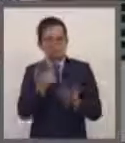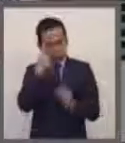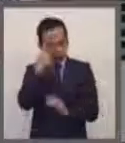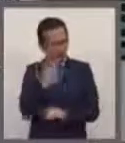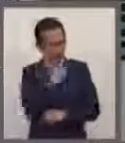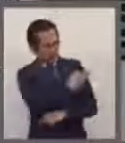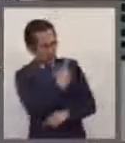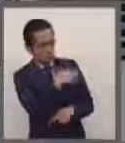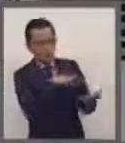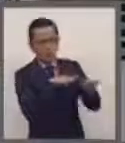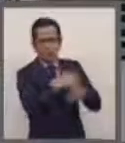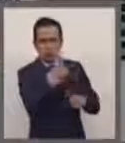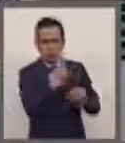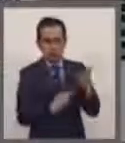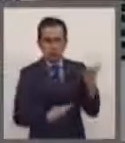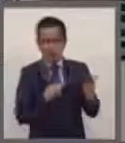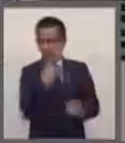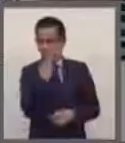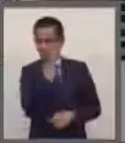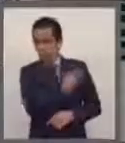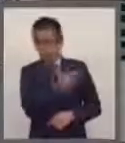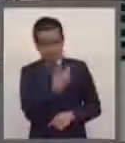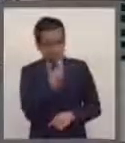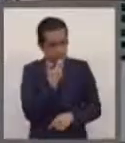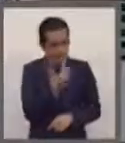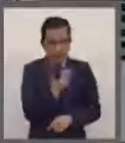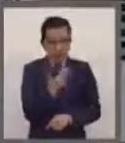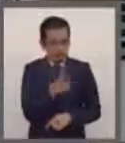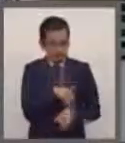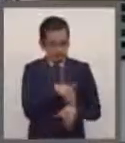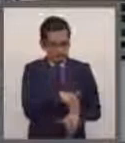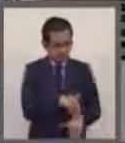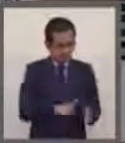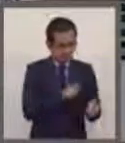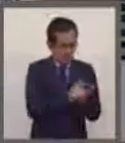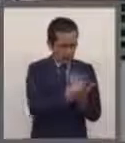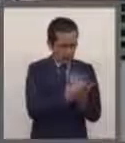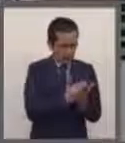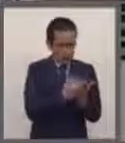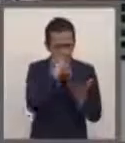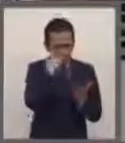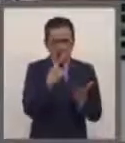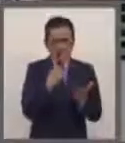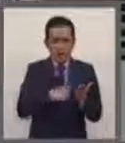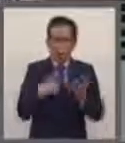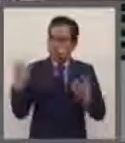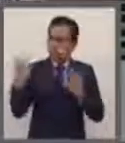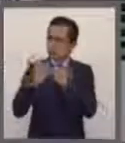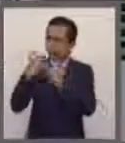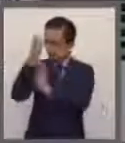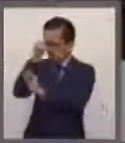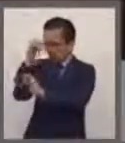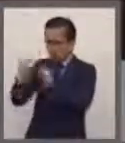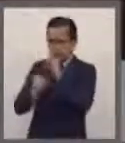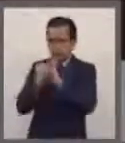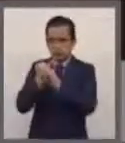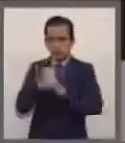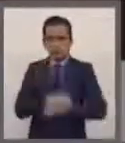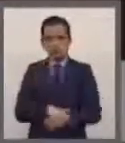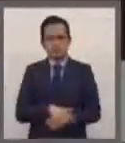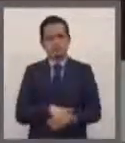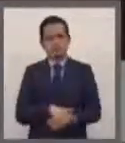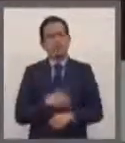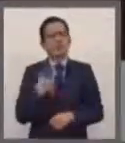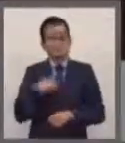cuerpo armado que tiene una competencia derivada de una ley que quiere retomar principios de un convenio internacional. Estamos